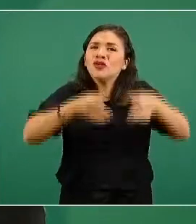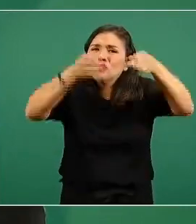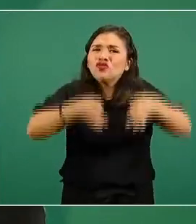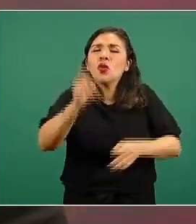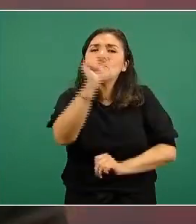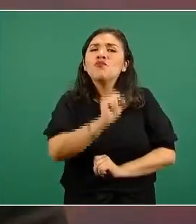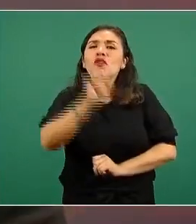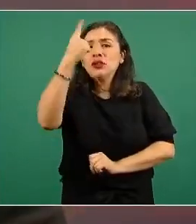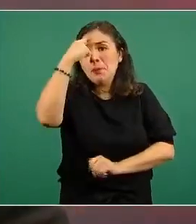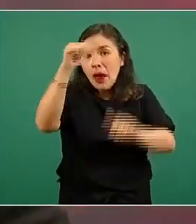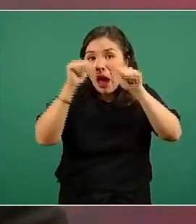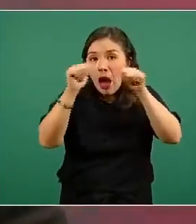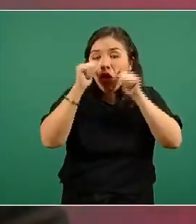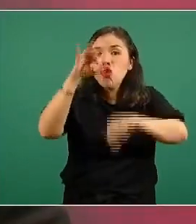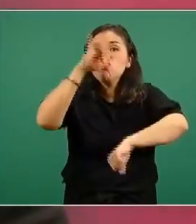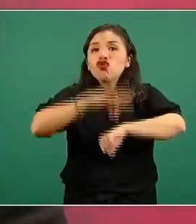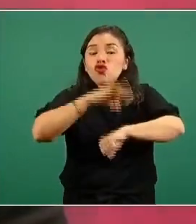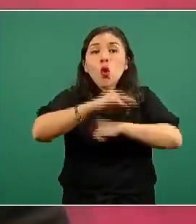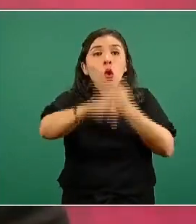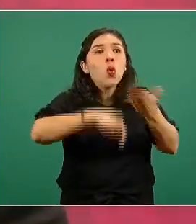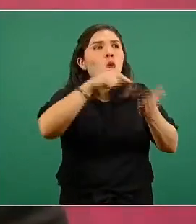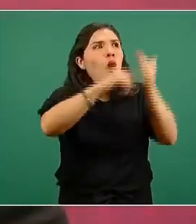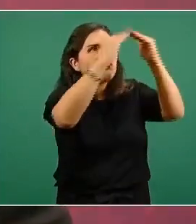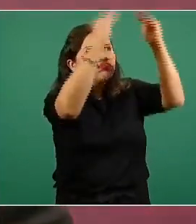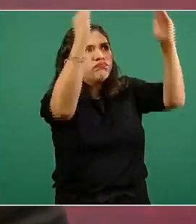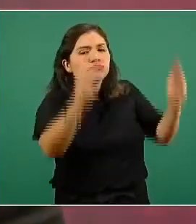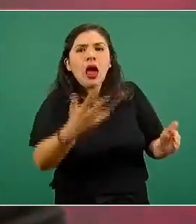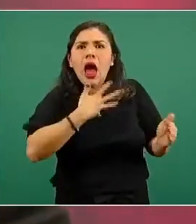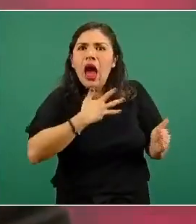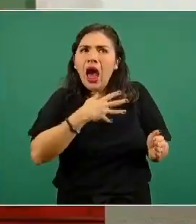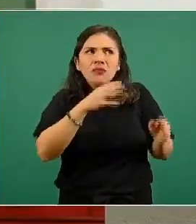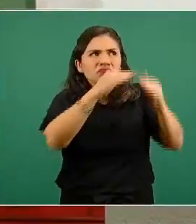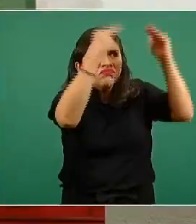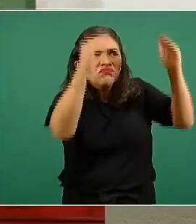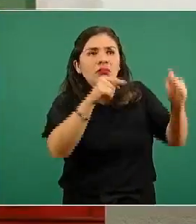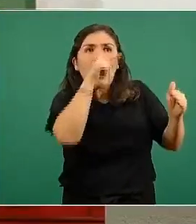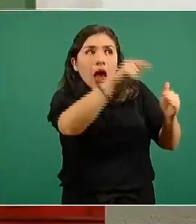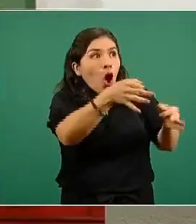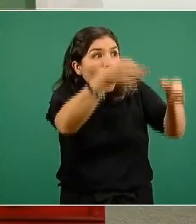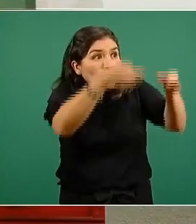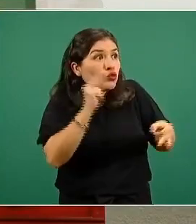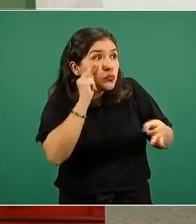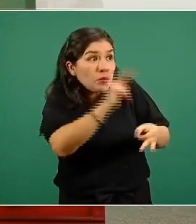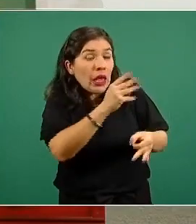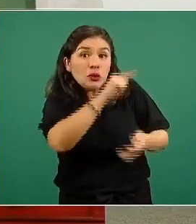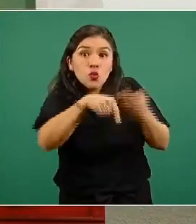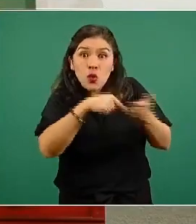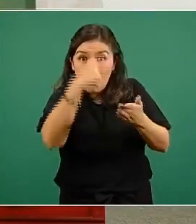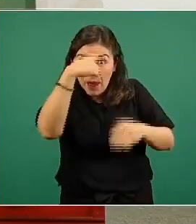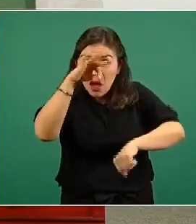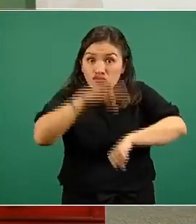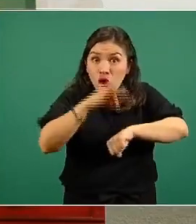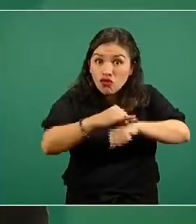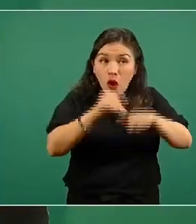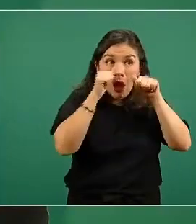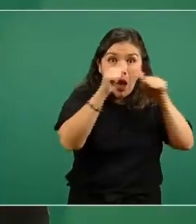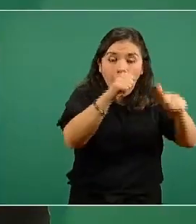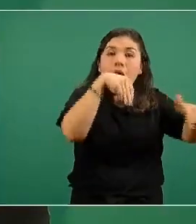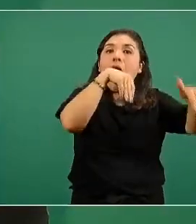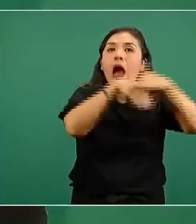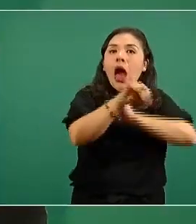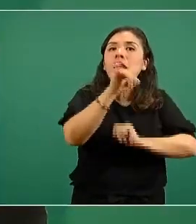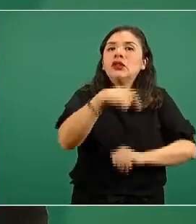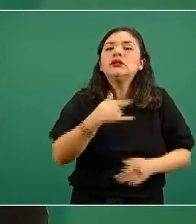profesionales de la salud, en lugares en donde está bien establecido que se dedican a eso, para que tenga usted